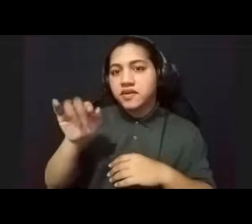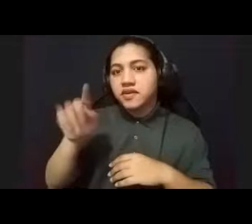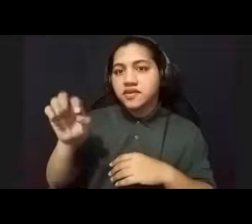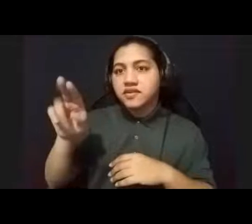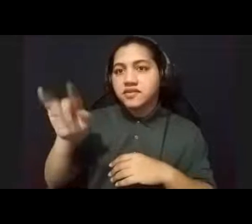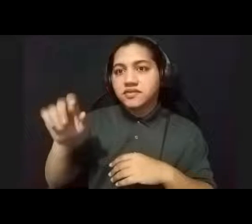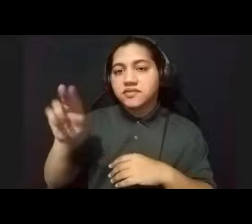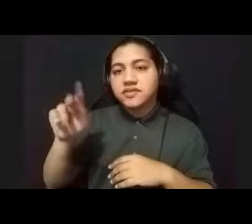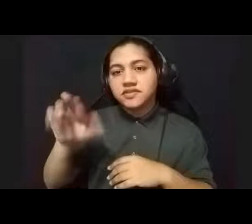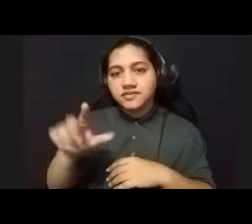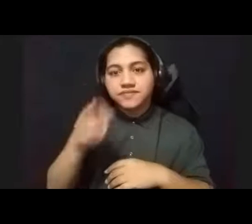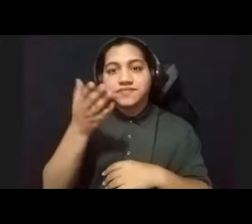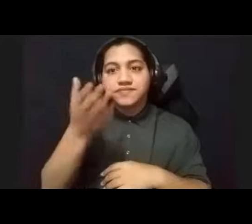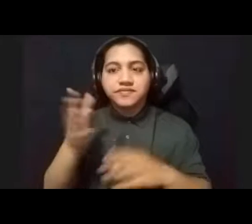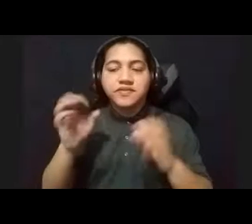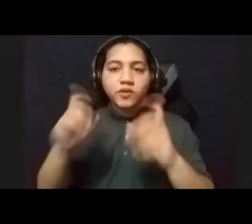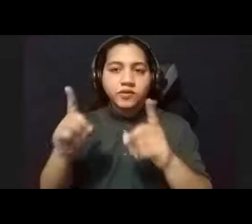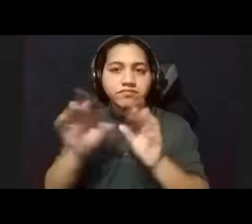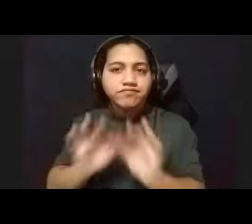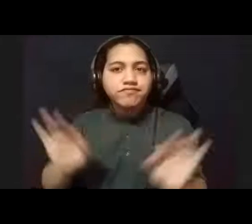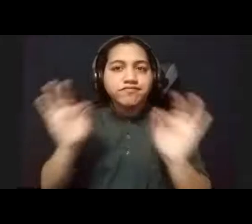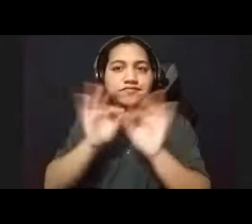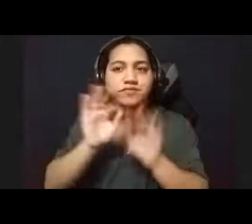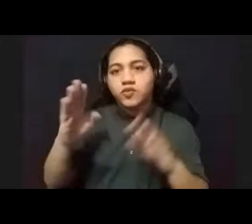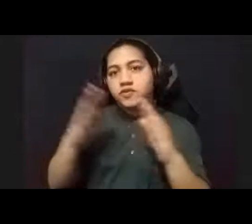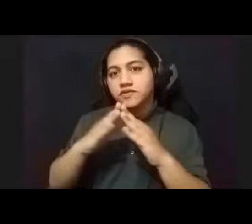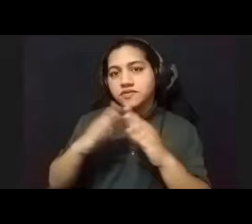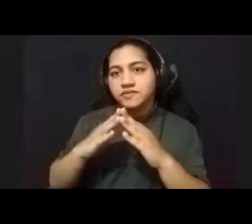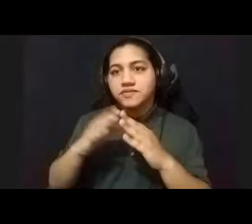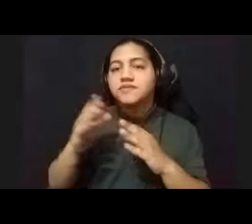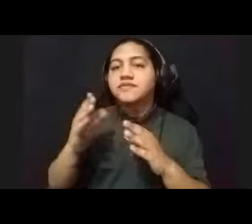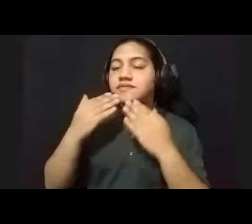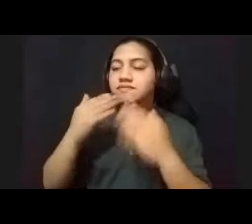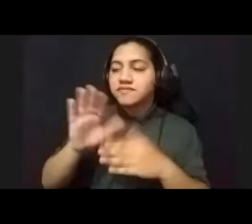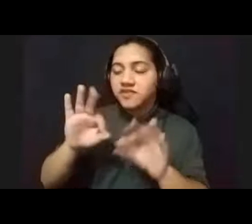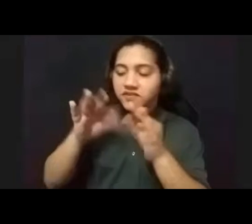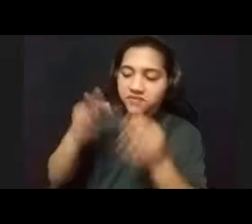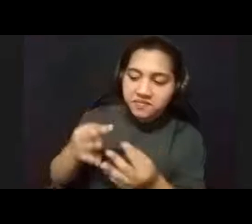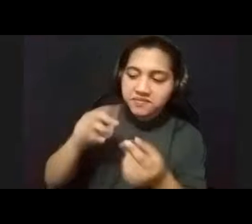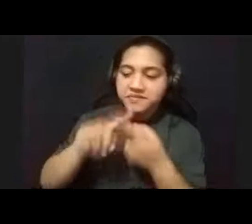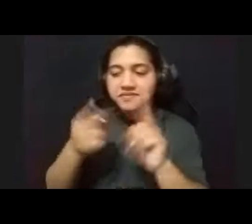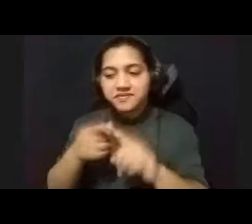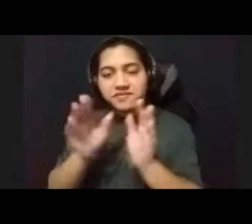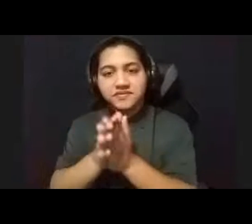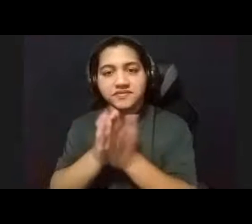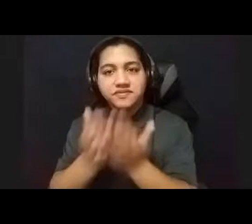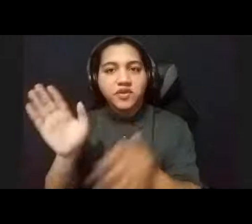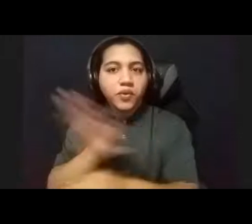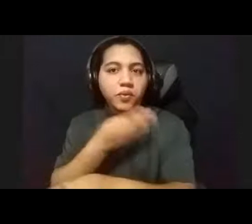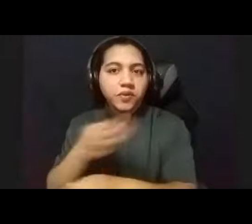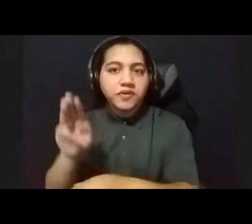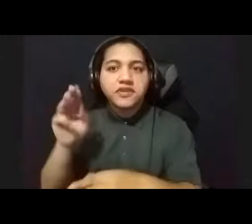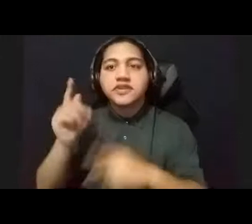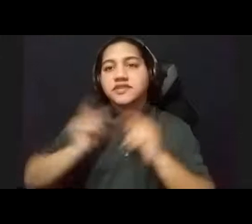Su educación más importante la recibió en su casa gracias a la familia, amistades, los libros, la música, el teatro,